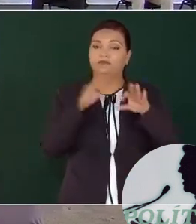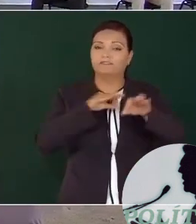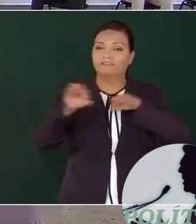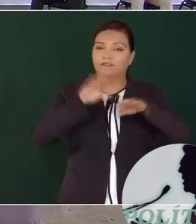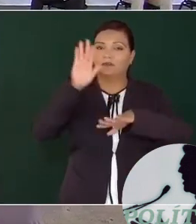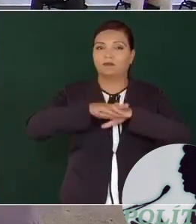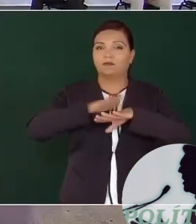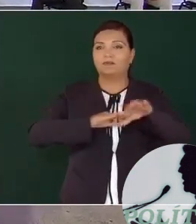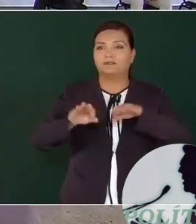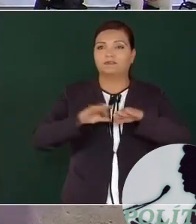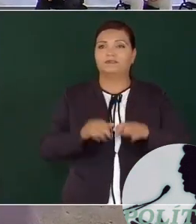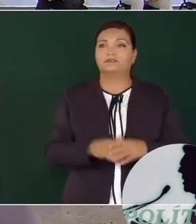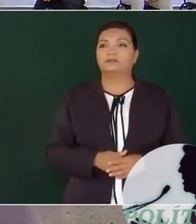empleos.